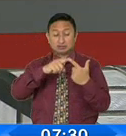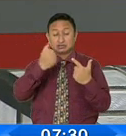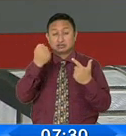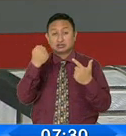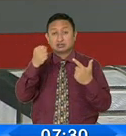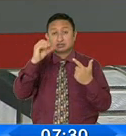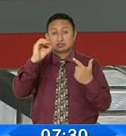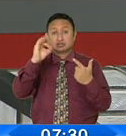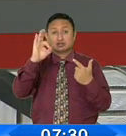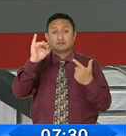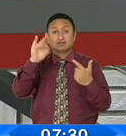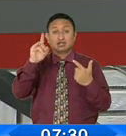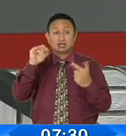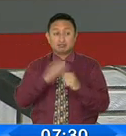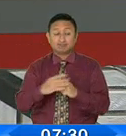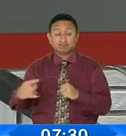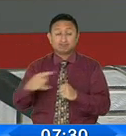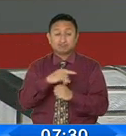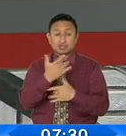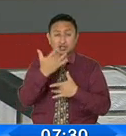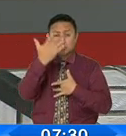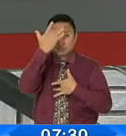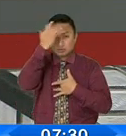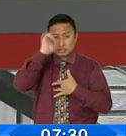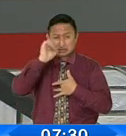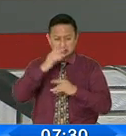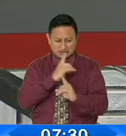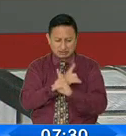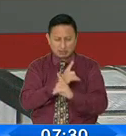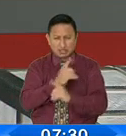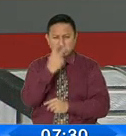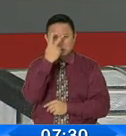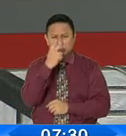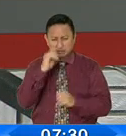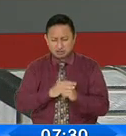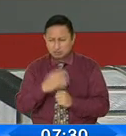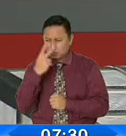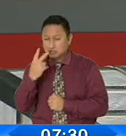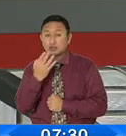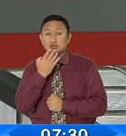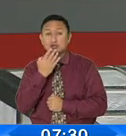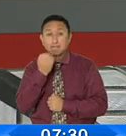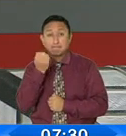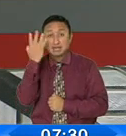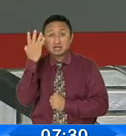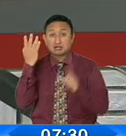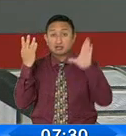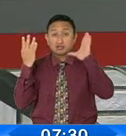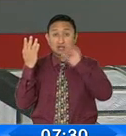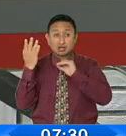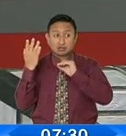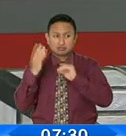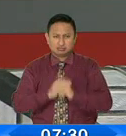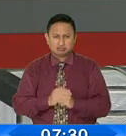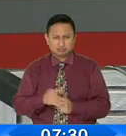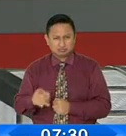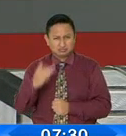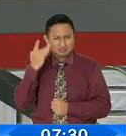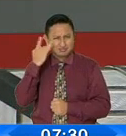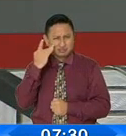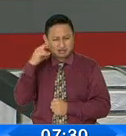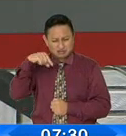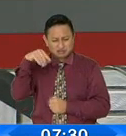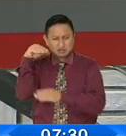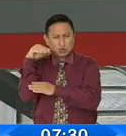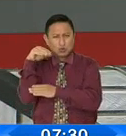Esto limita su visibilidad y únicamente pueden distinguir el blanco y el negro. Se trata de un caso realmente muy raro en nuestro